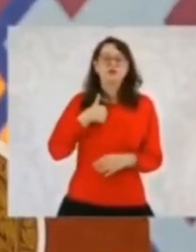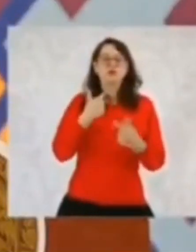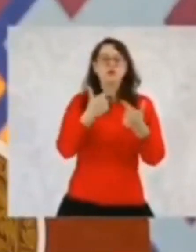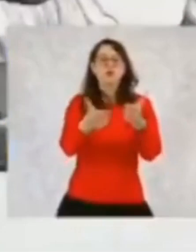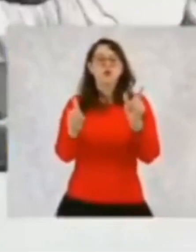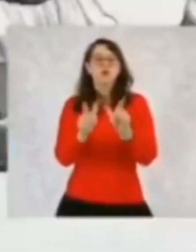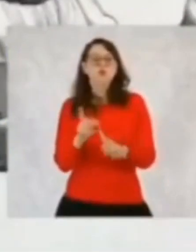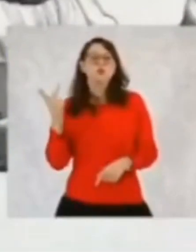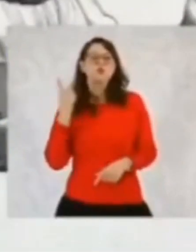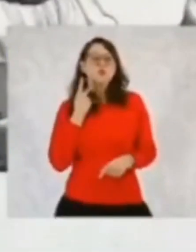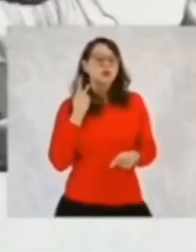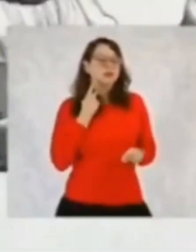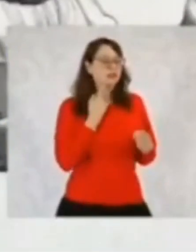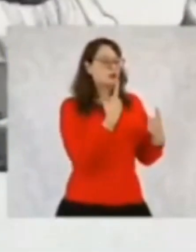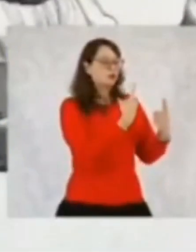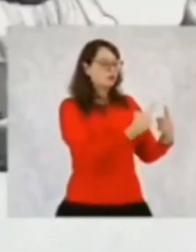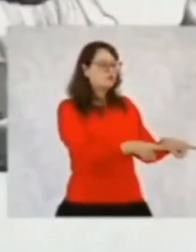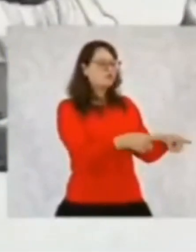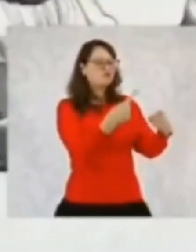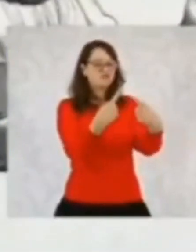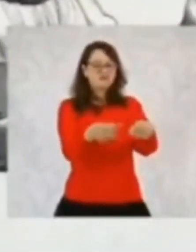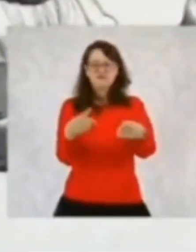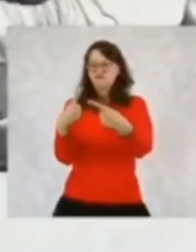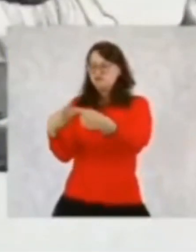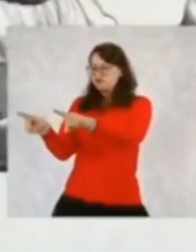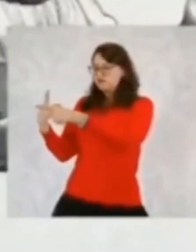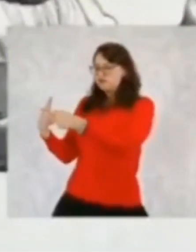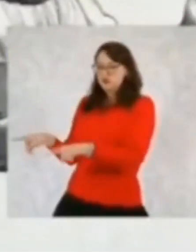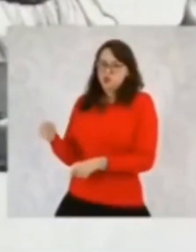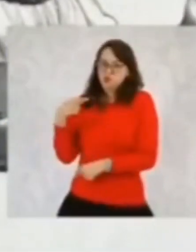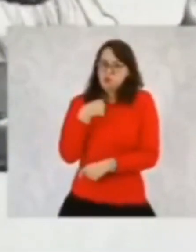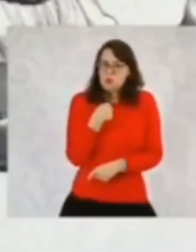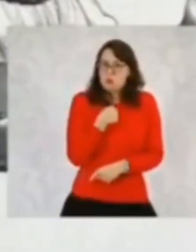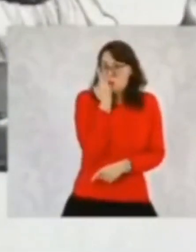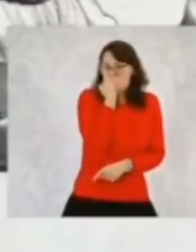Bueno, el partido político de mi preferencia.